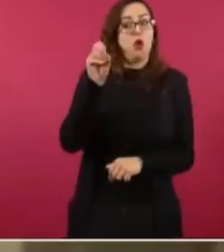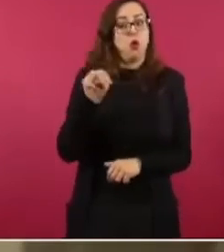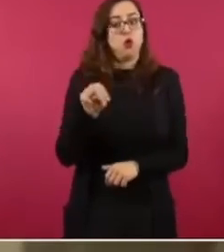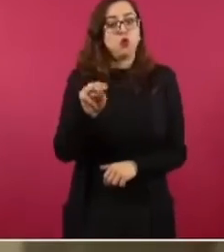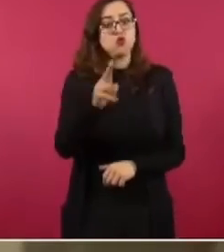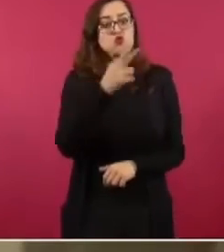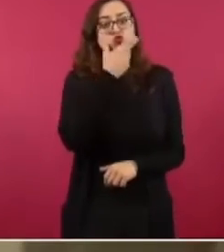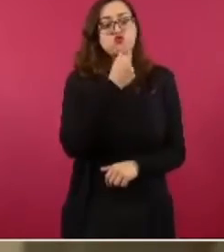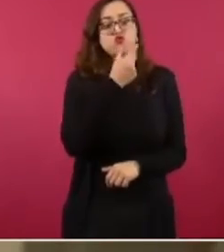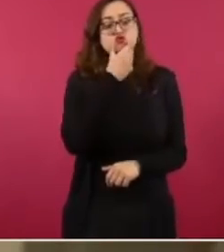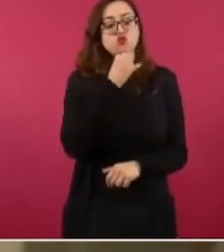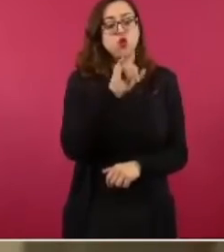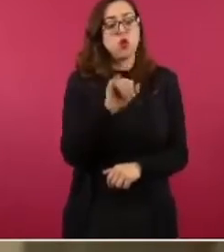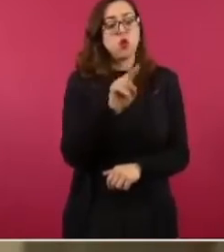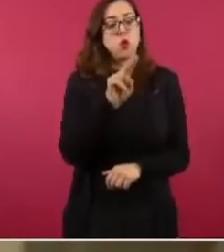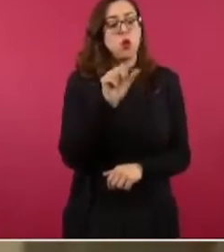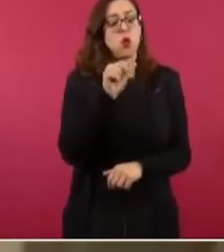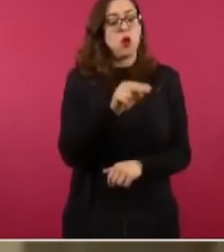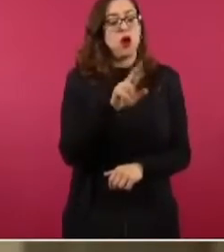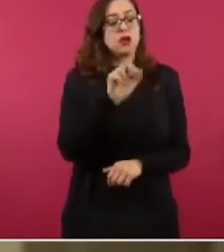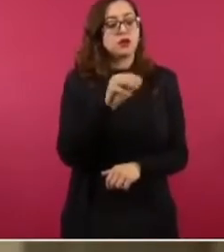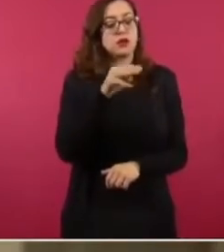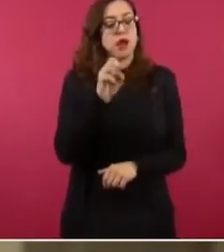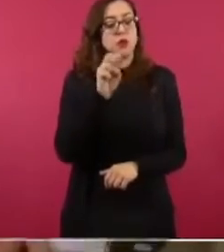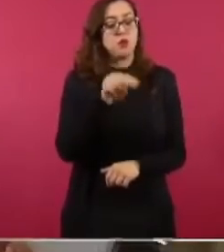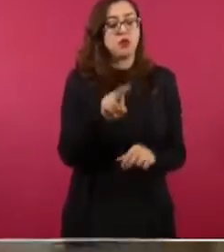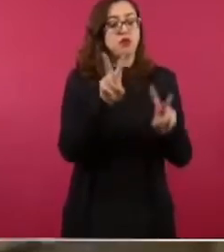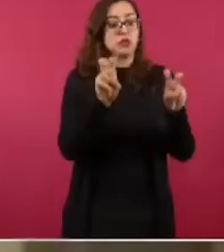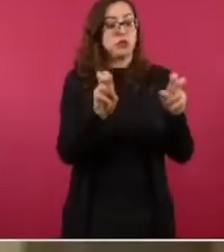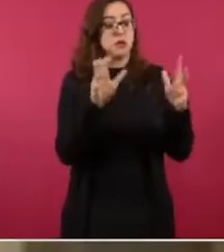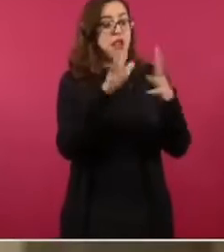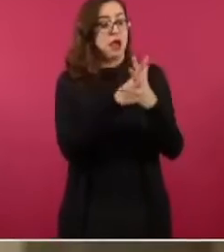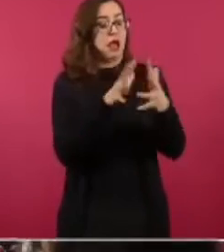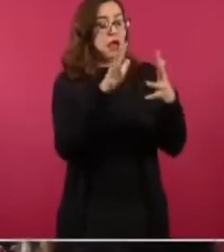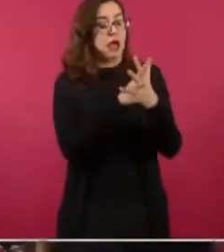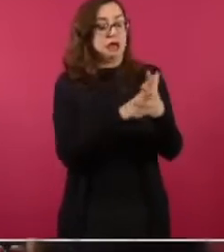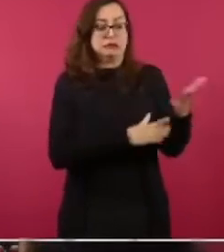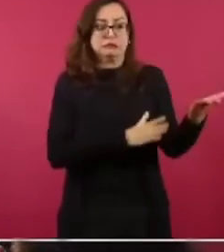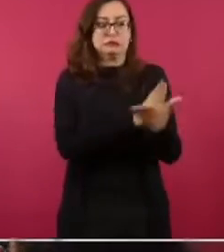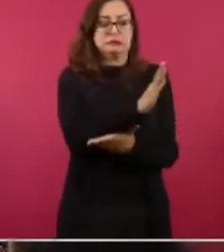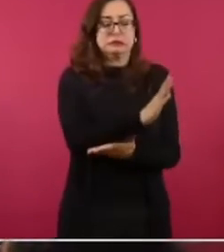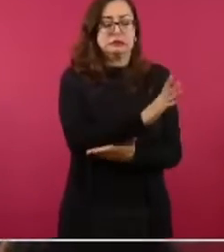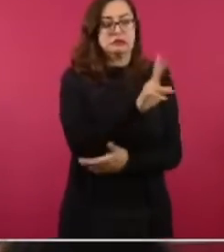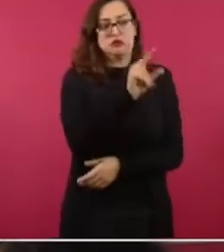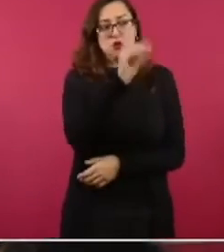cuando condena, ¿no?, el tema de una invasión con estas repúblicas. Porque también somos libres.